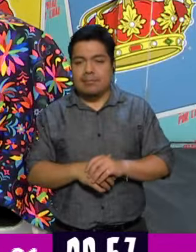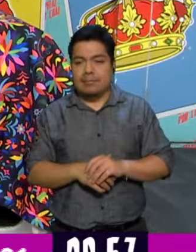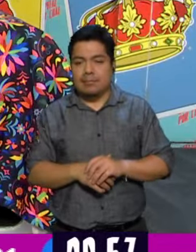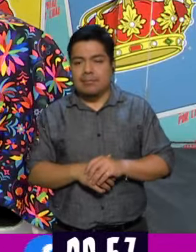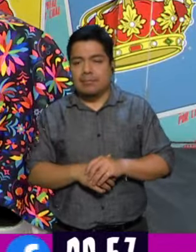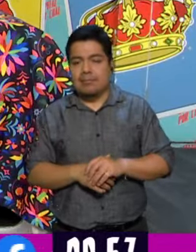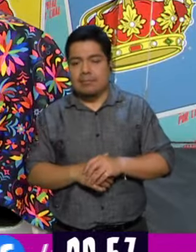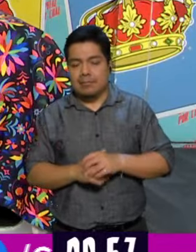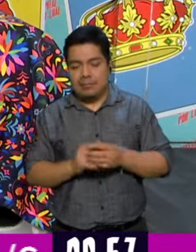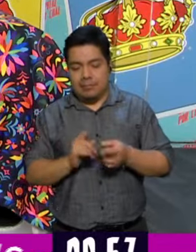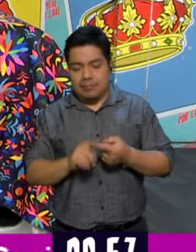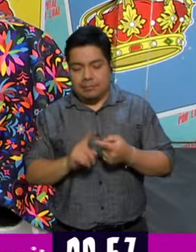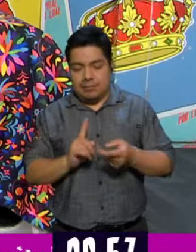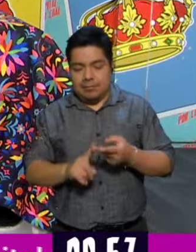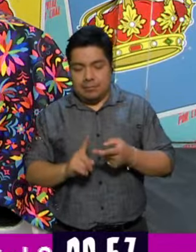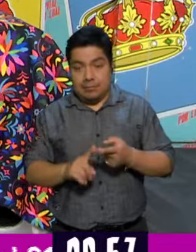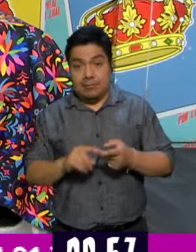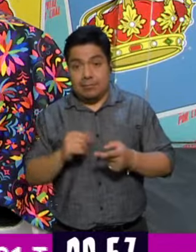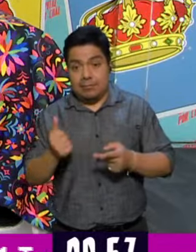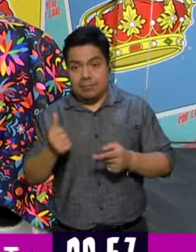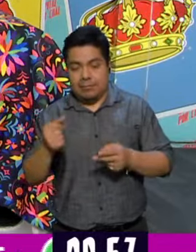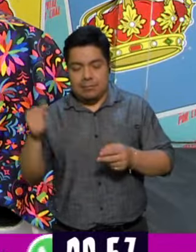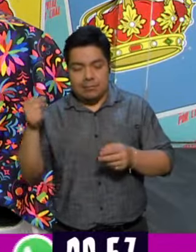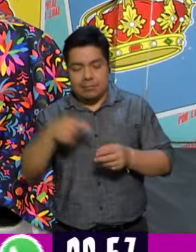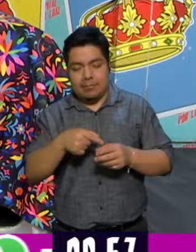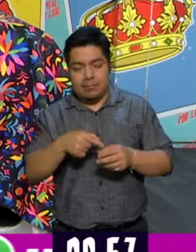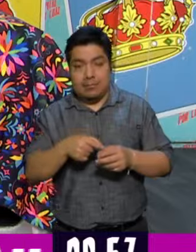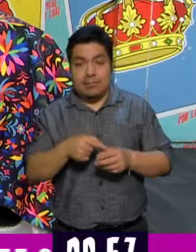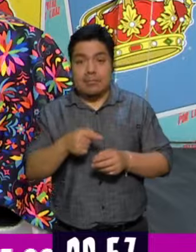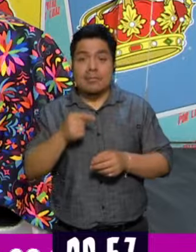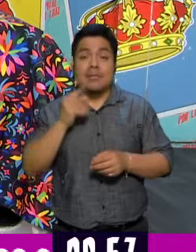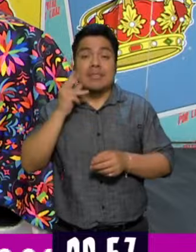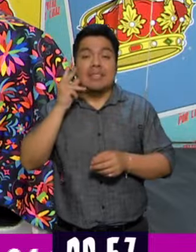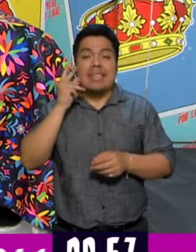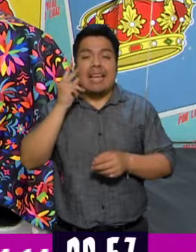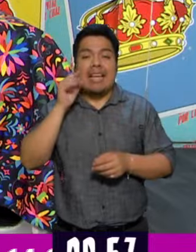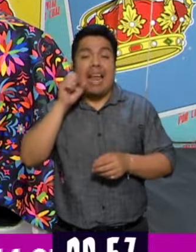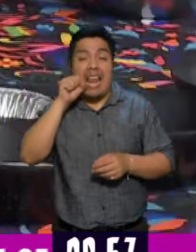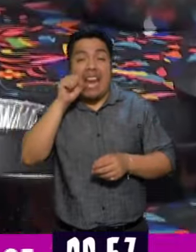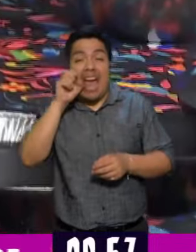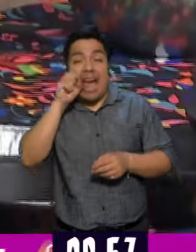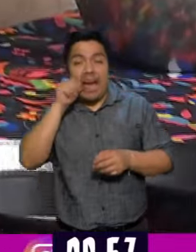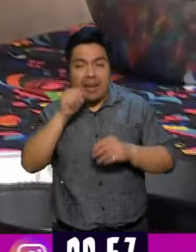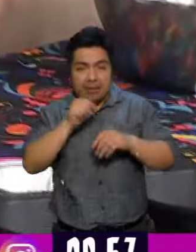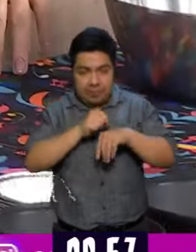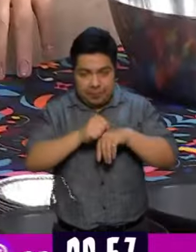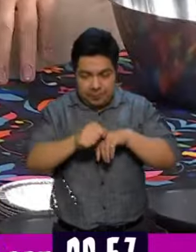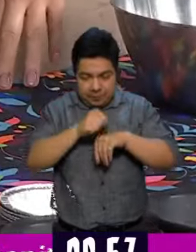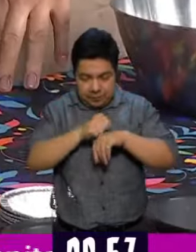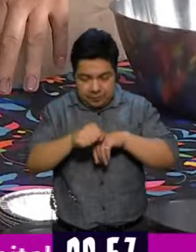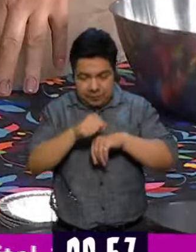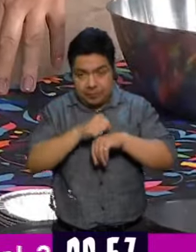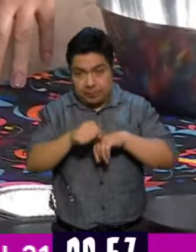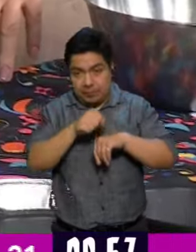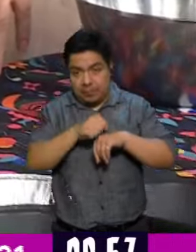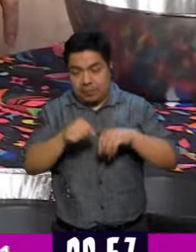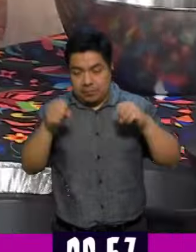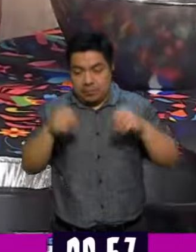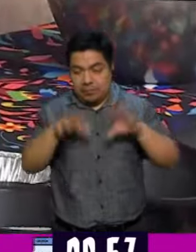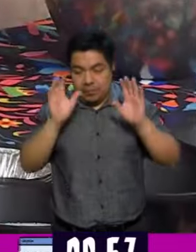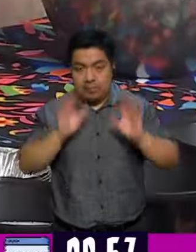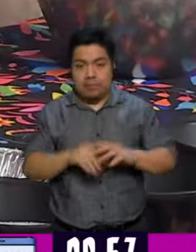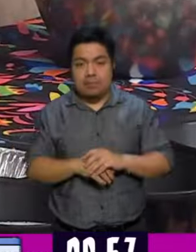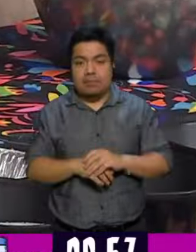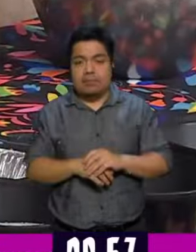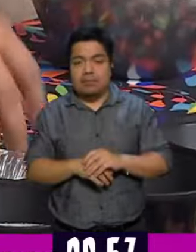médicos. ¿Qué más? No hay bronca, no hay bronca. Aquí agregamos piel de naranja. ¿A poco de la naranja son? Exactamente. Oiga, pero